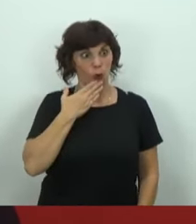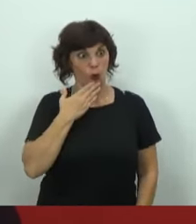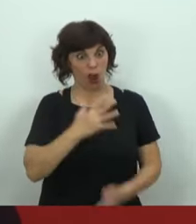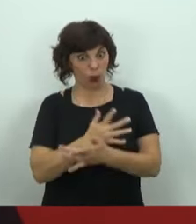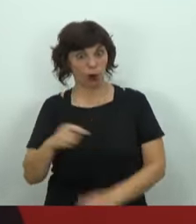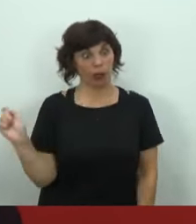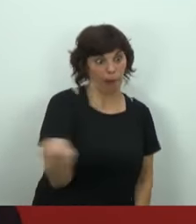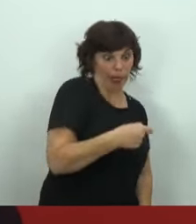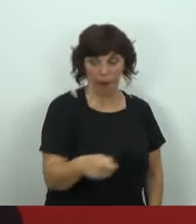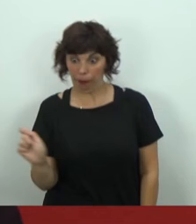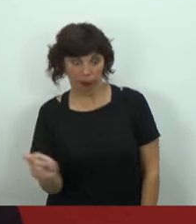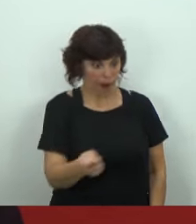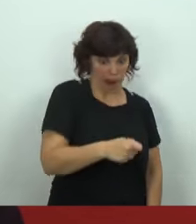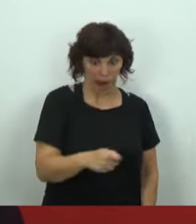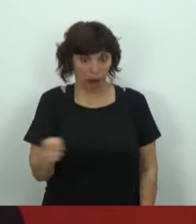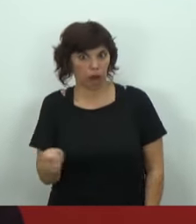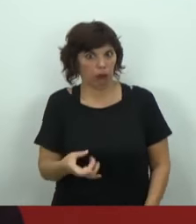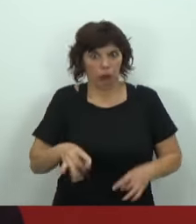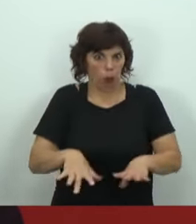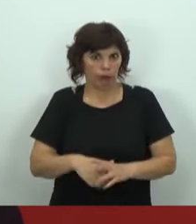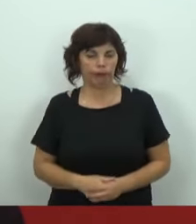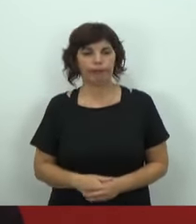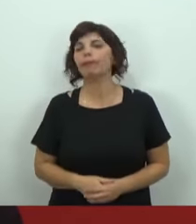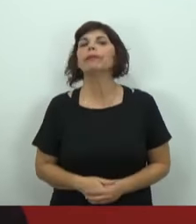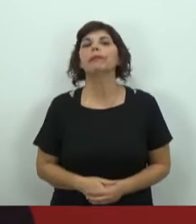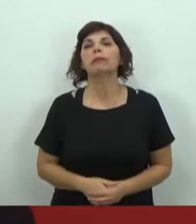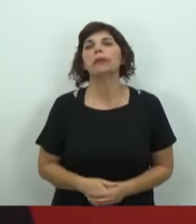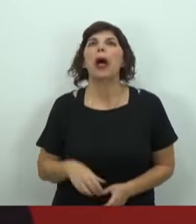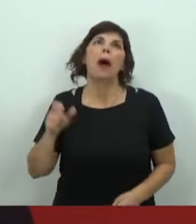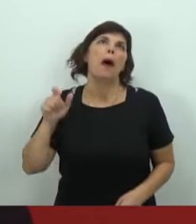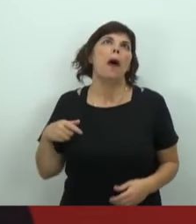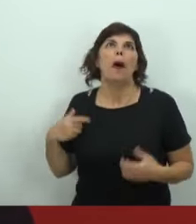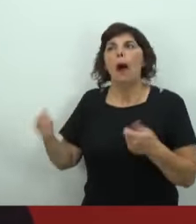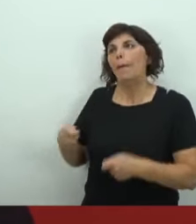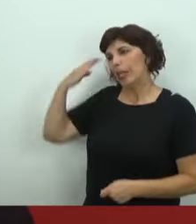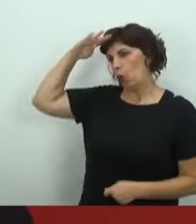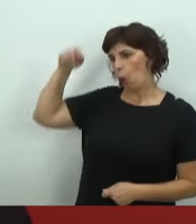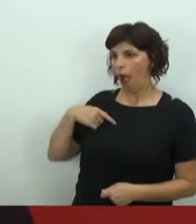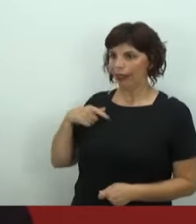Cuando me han dicho, esa persona es una persona especialista en liberación,